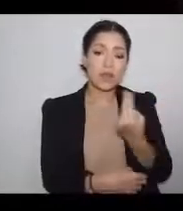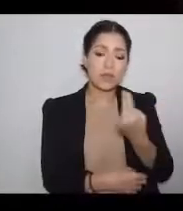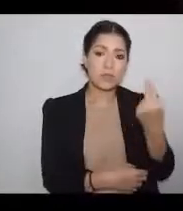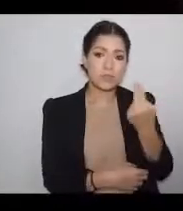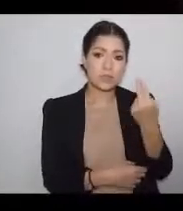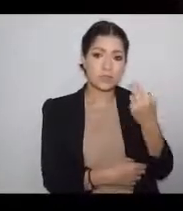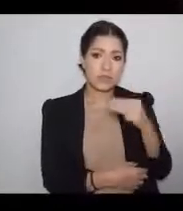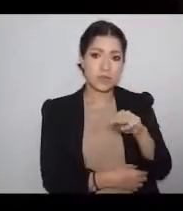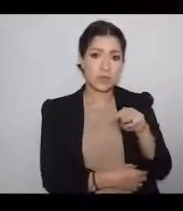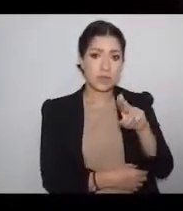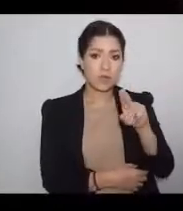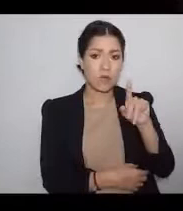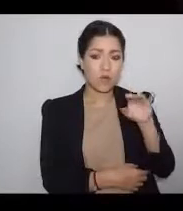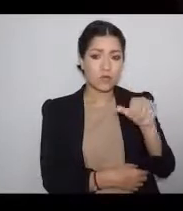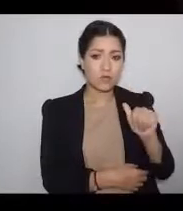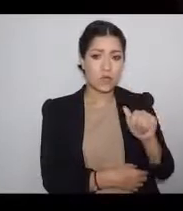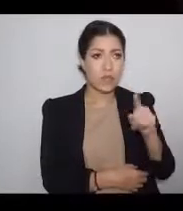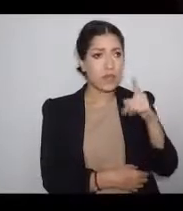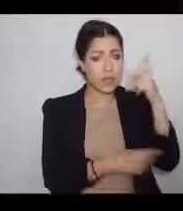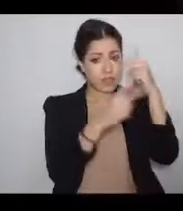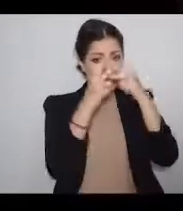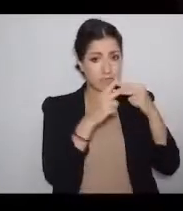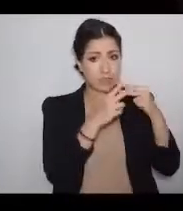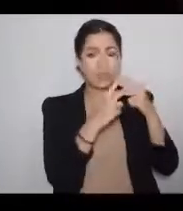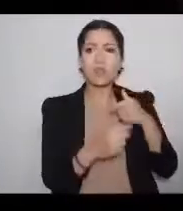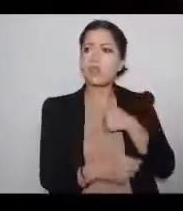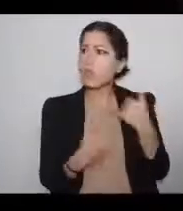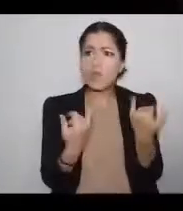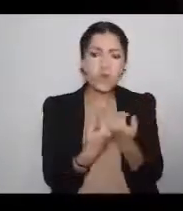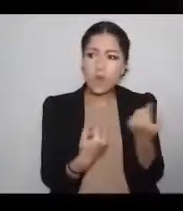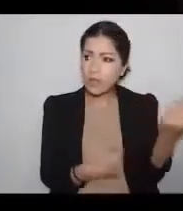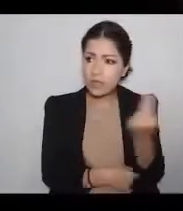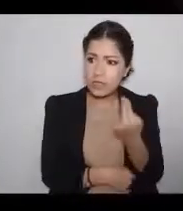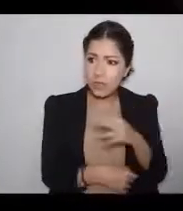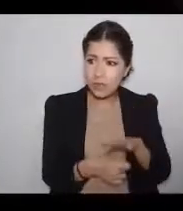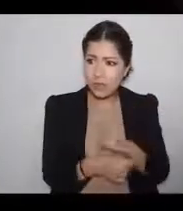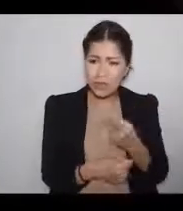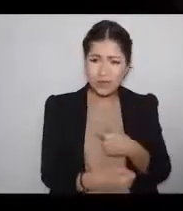de las estrellas. Yo también la necesito. ¿Sabes lo que significa vivir